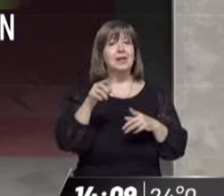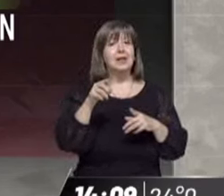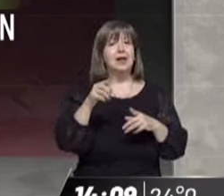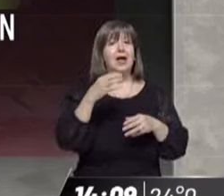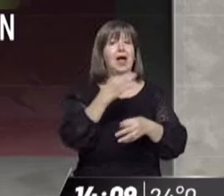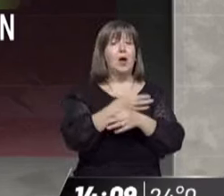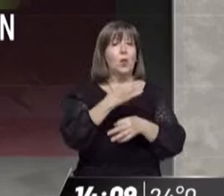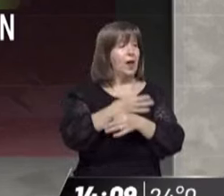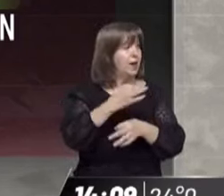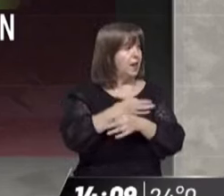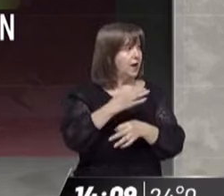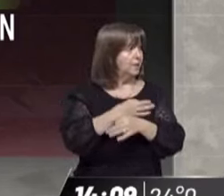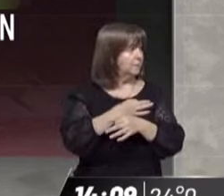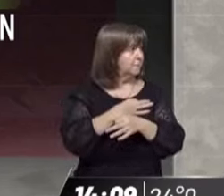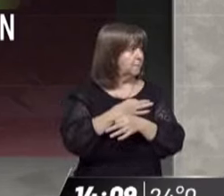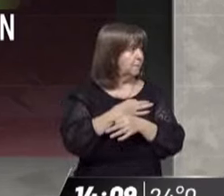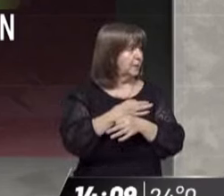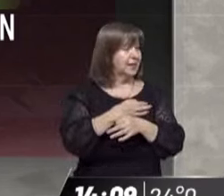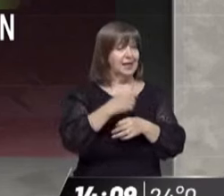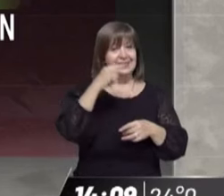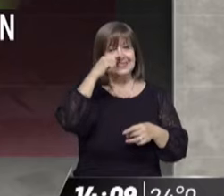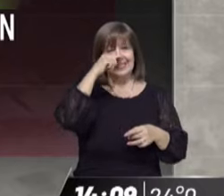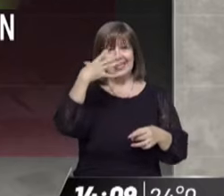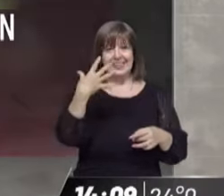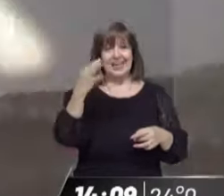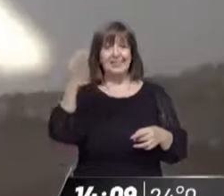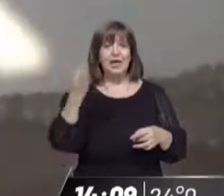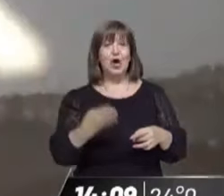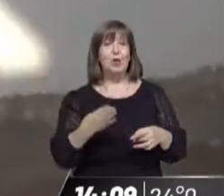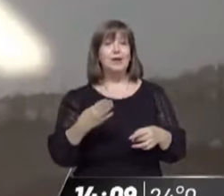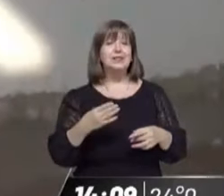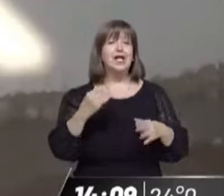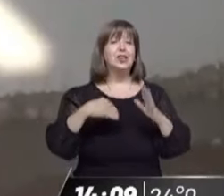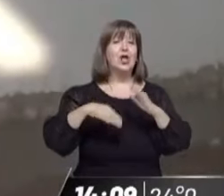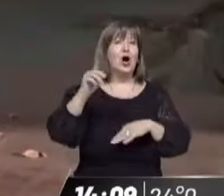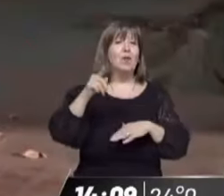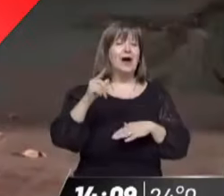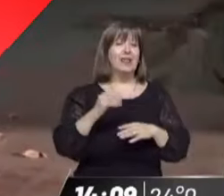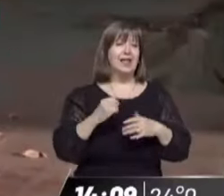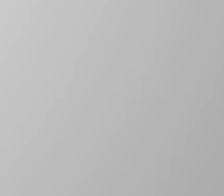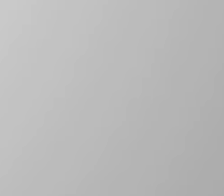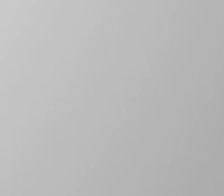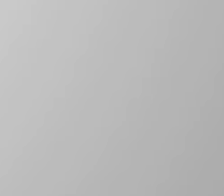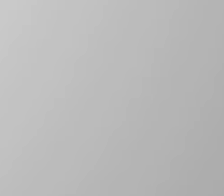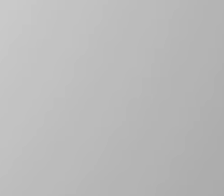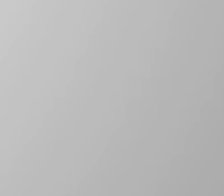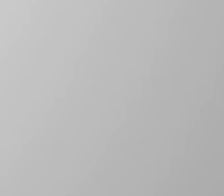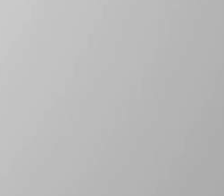establecimientos educativos que reciben el 75% o más del subsidio.